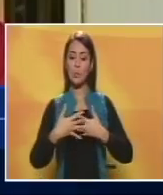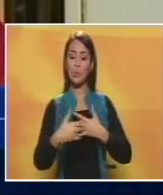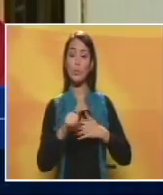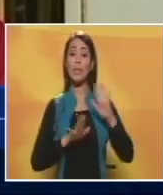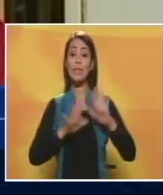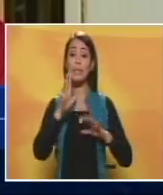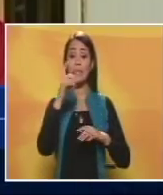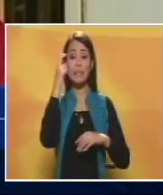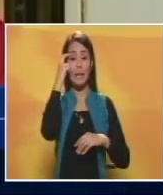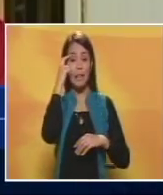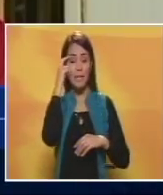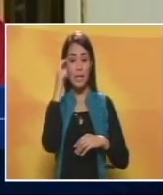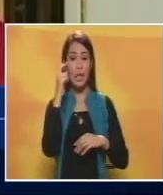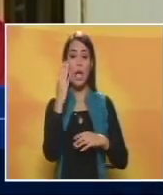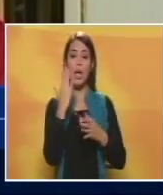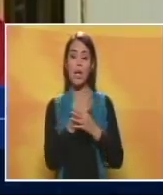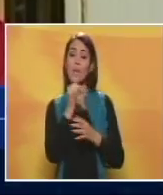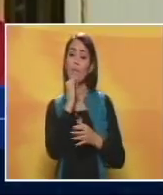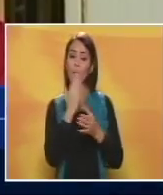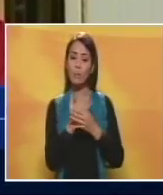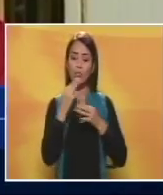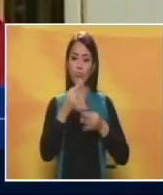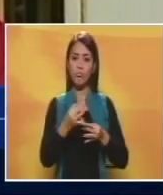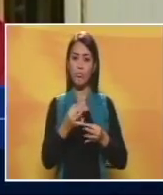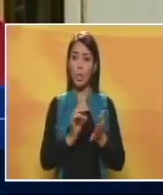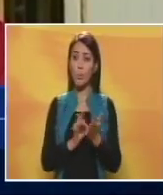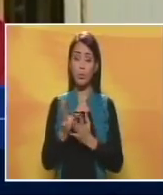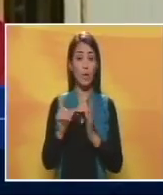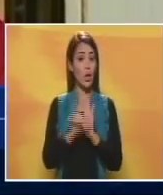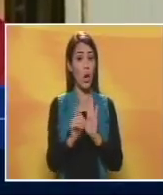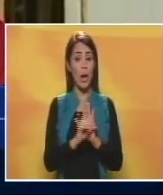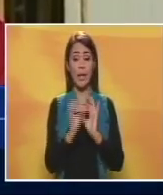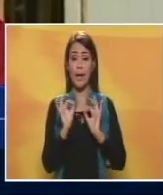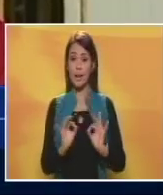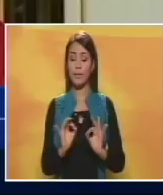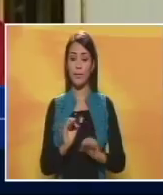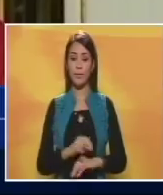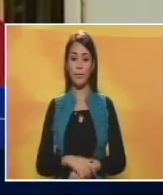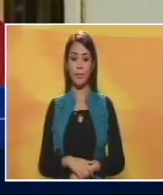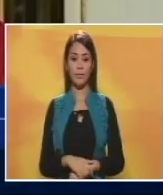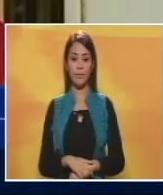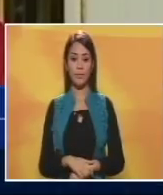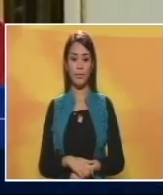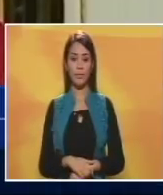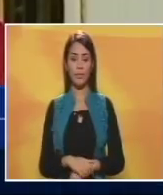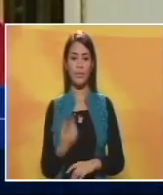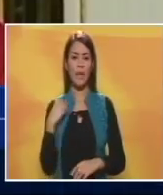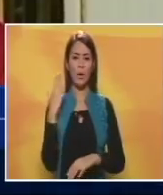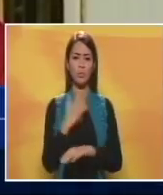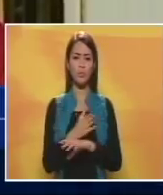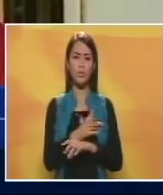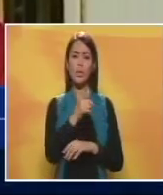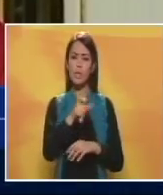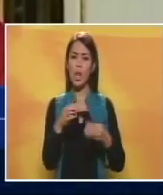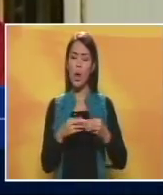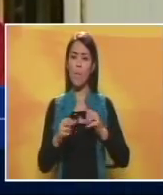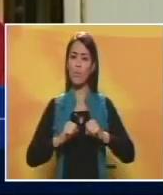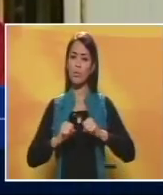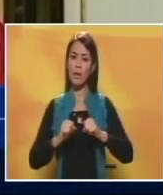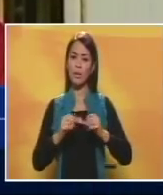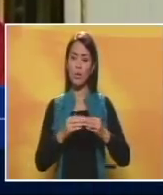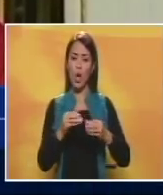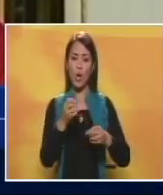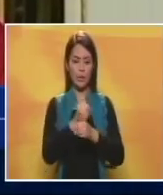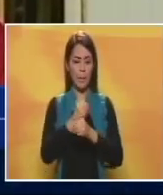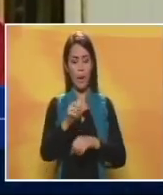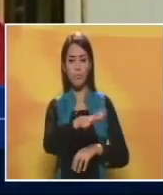dé un informe de los desalojos ilegales, represivos, que ha sido víctima del movimiento campesino